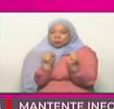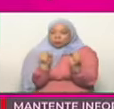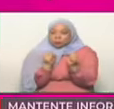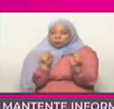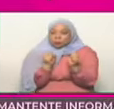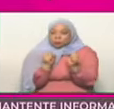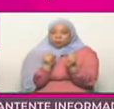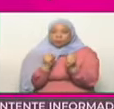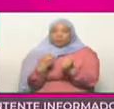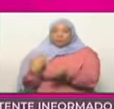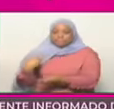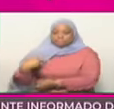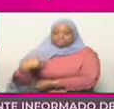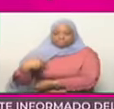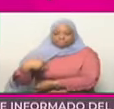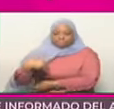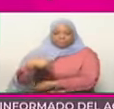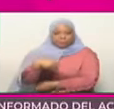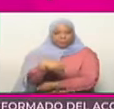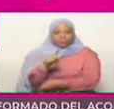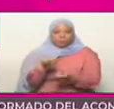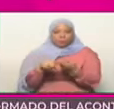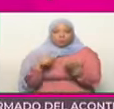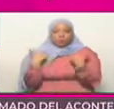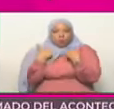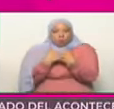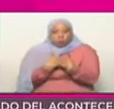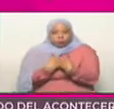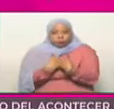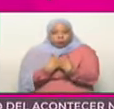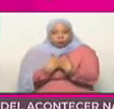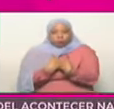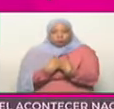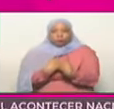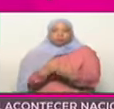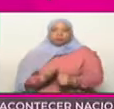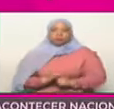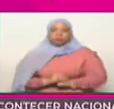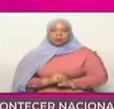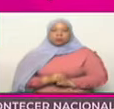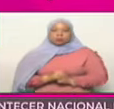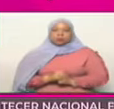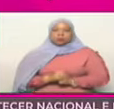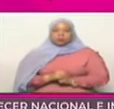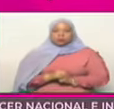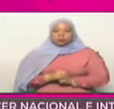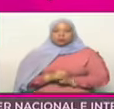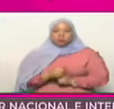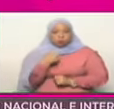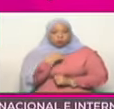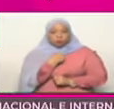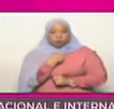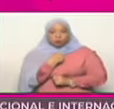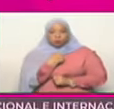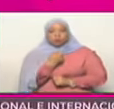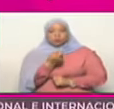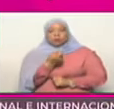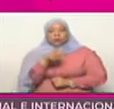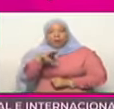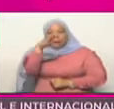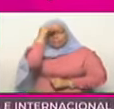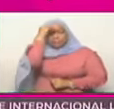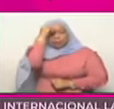un rato, Silita y yo, nos abrigamos bien. Y yo les digo, uno aprende a